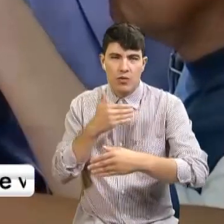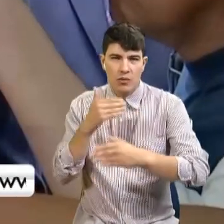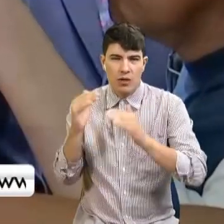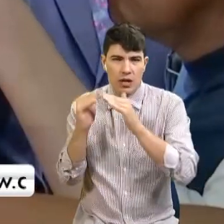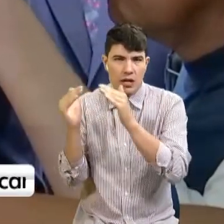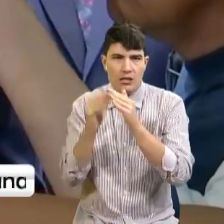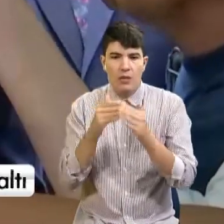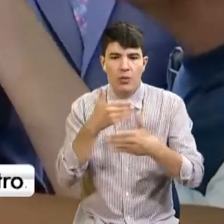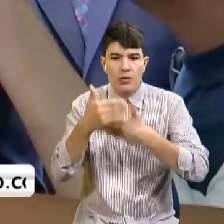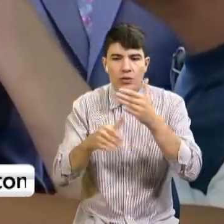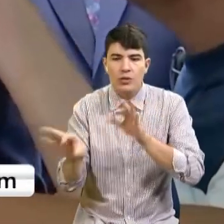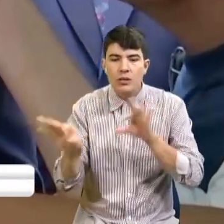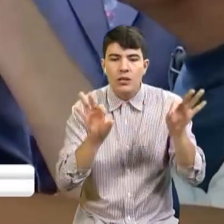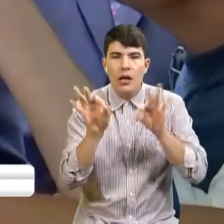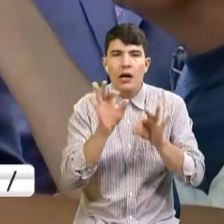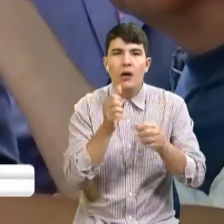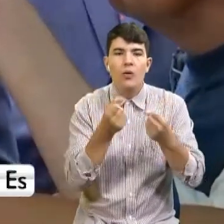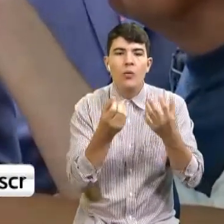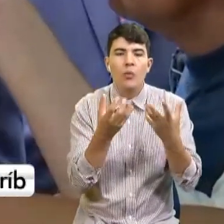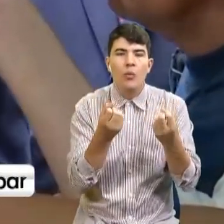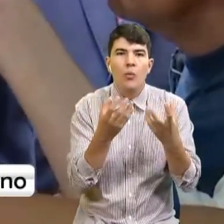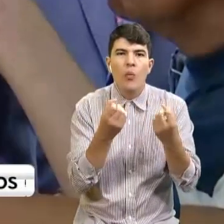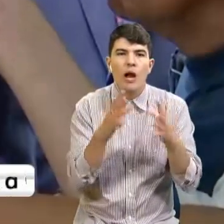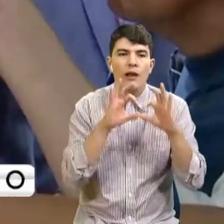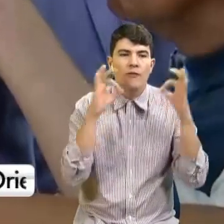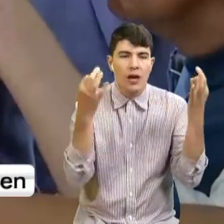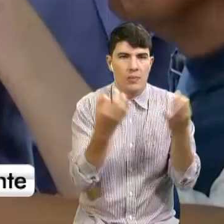selección, priorizando sin duda las madres cabezas de